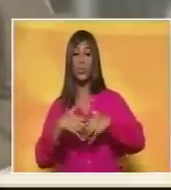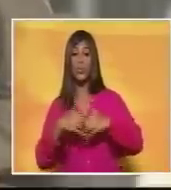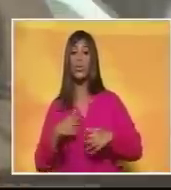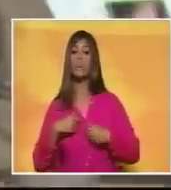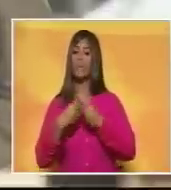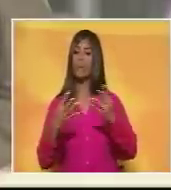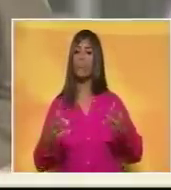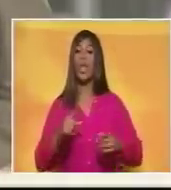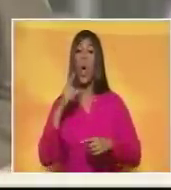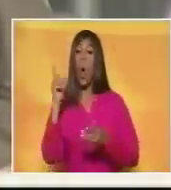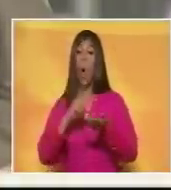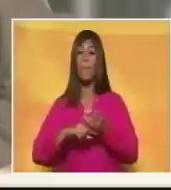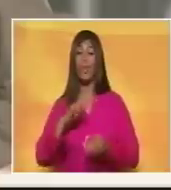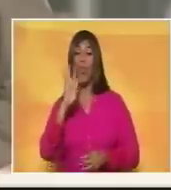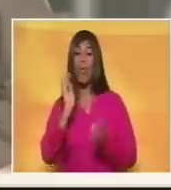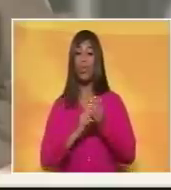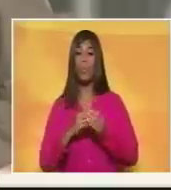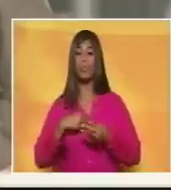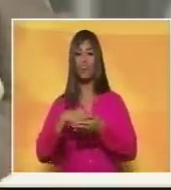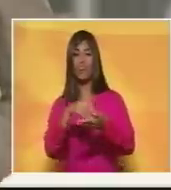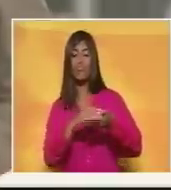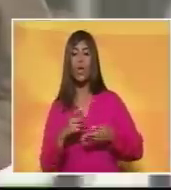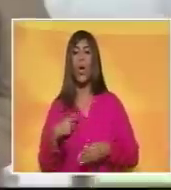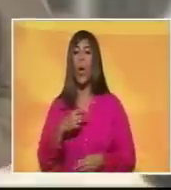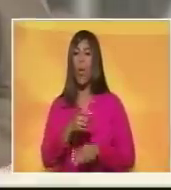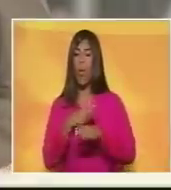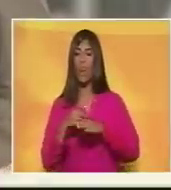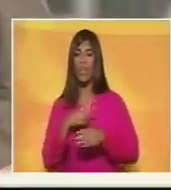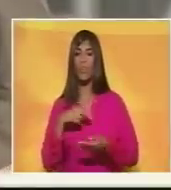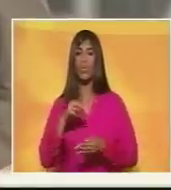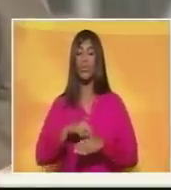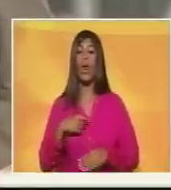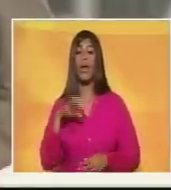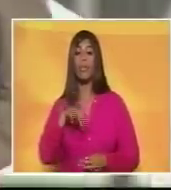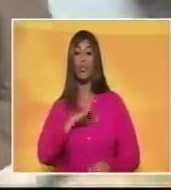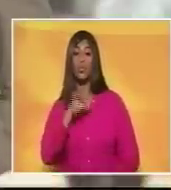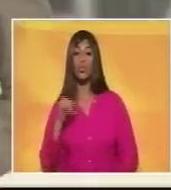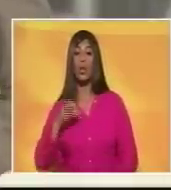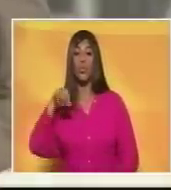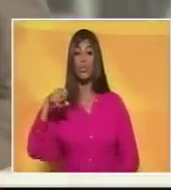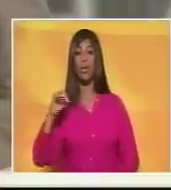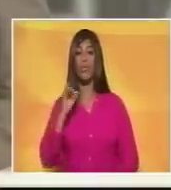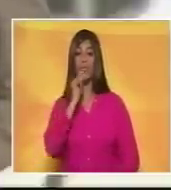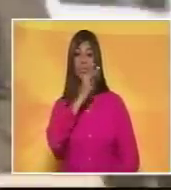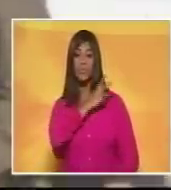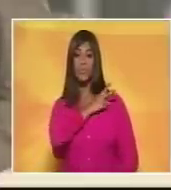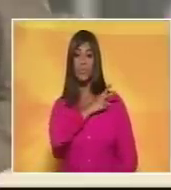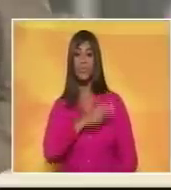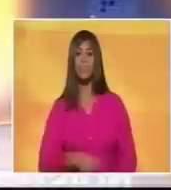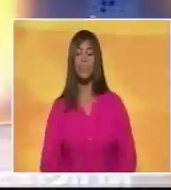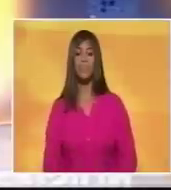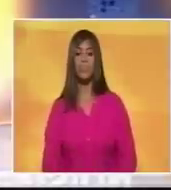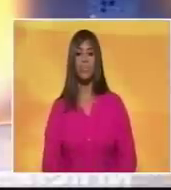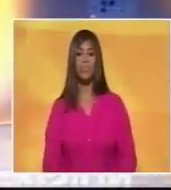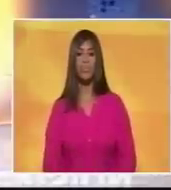han sido adquiridas por el Ejecutivo Regional. Desde el estado Zulia, José Leonardo Nava, Noticiero